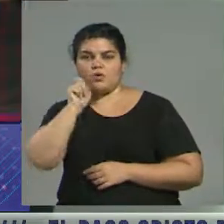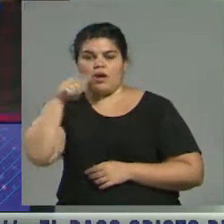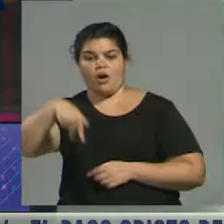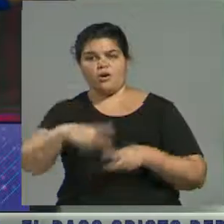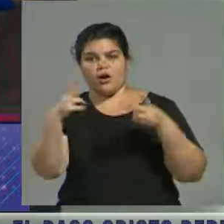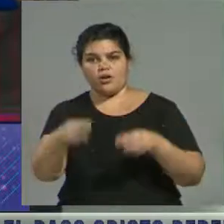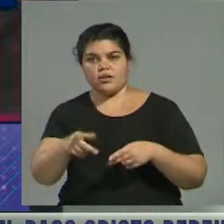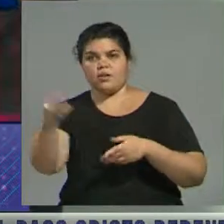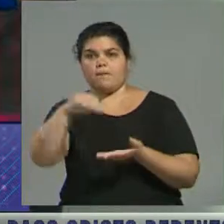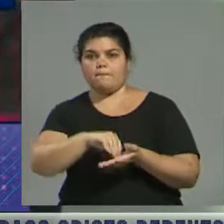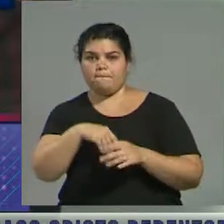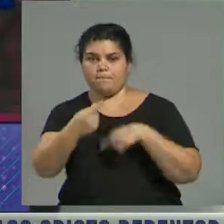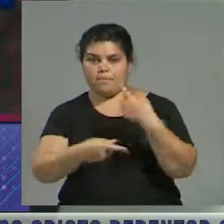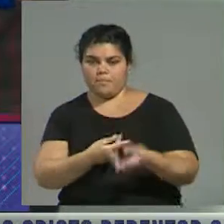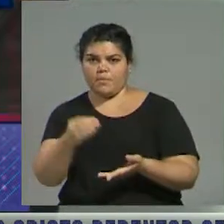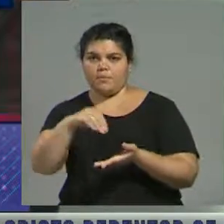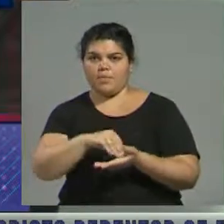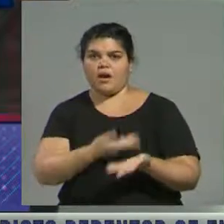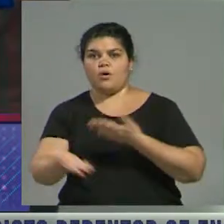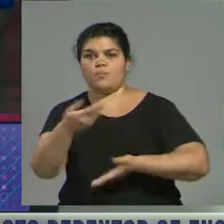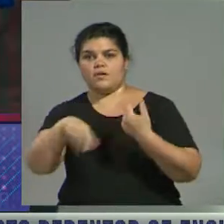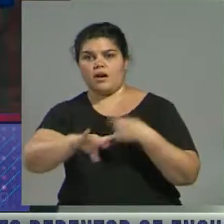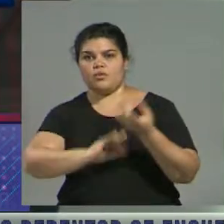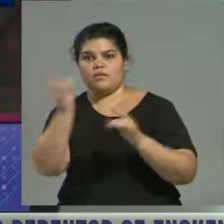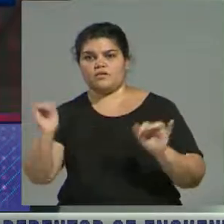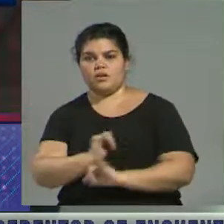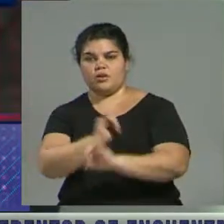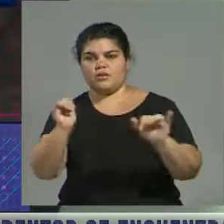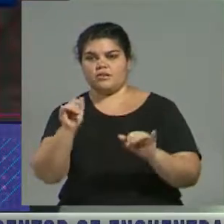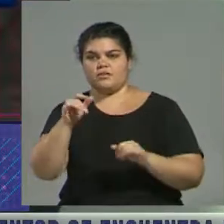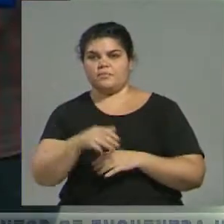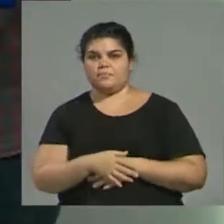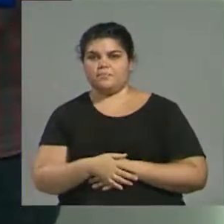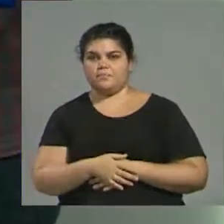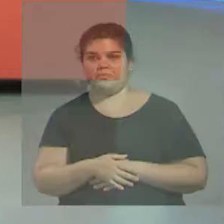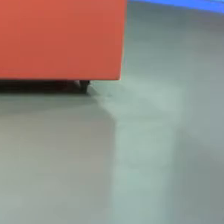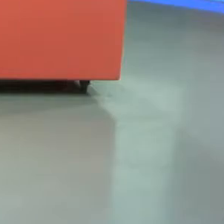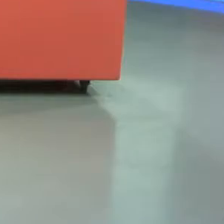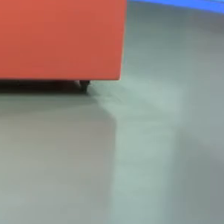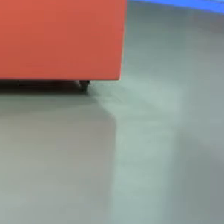estamos de vuelta con más información para compartir con ustedes aquí en Unidiversidad Noticias, edición central.